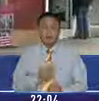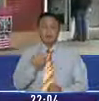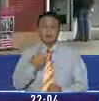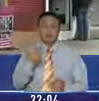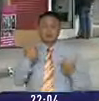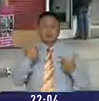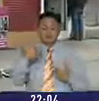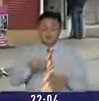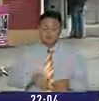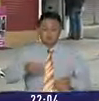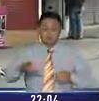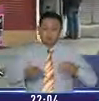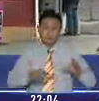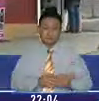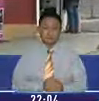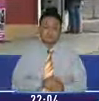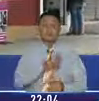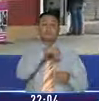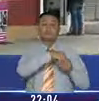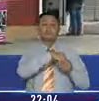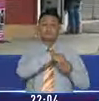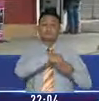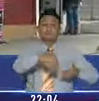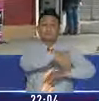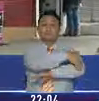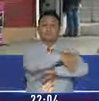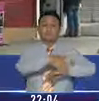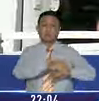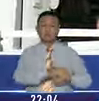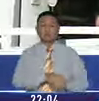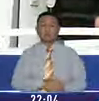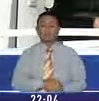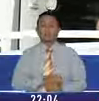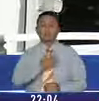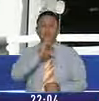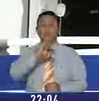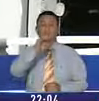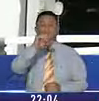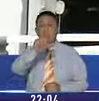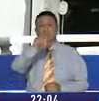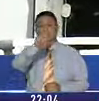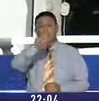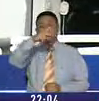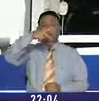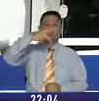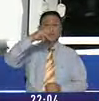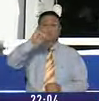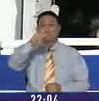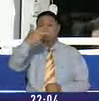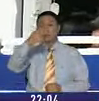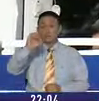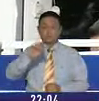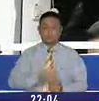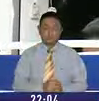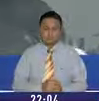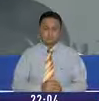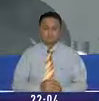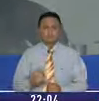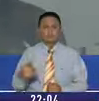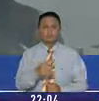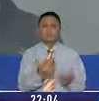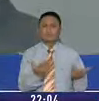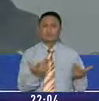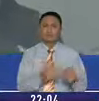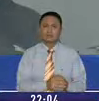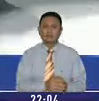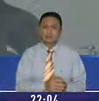armas. El hecho pasó en un local ubicado en la avenida Leonidas Duble, sector de Caupicho. Lo que sorprende a muchos es que el acto criminal se registró